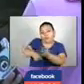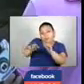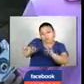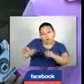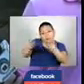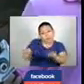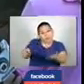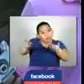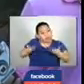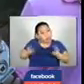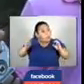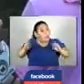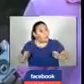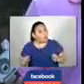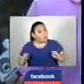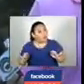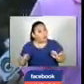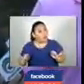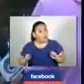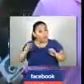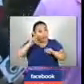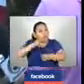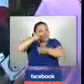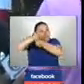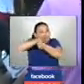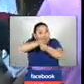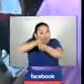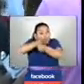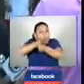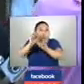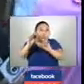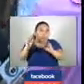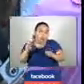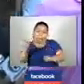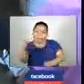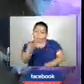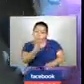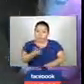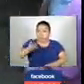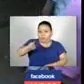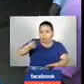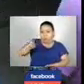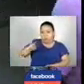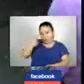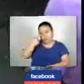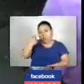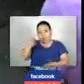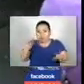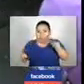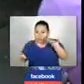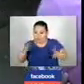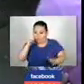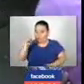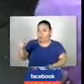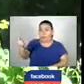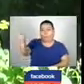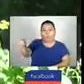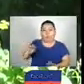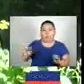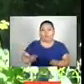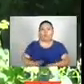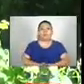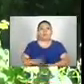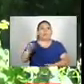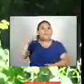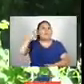pues, o por lo menos que ponga unas cámaras ahí, o un par de policías, porque si viendo la autoridad ya no va a hacer eso.